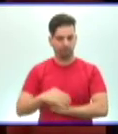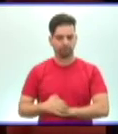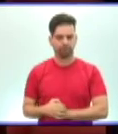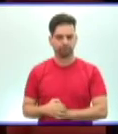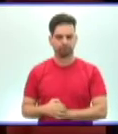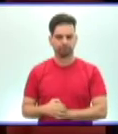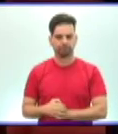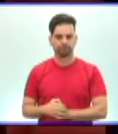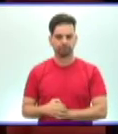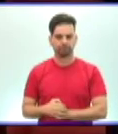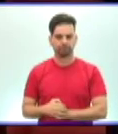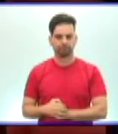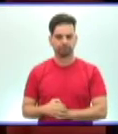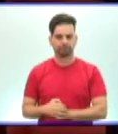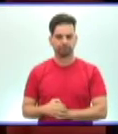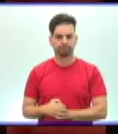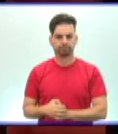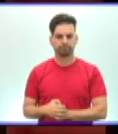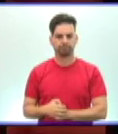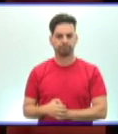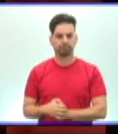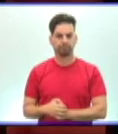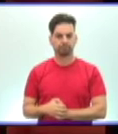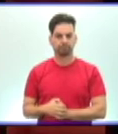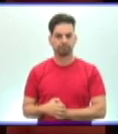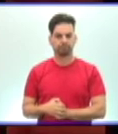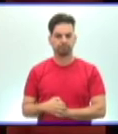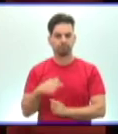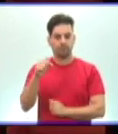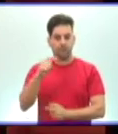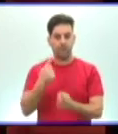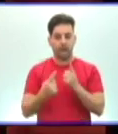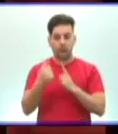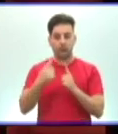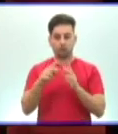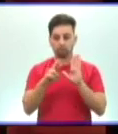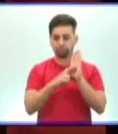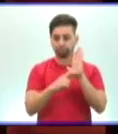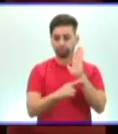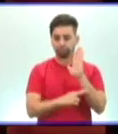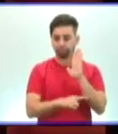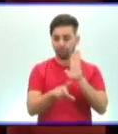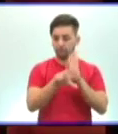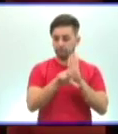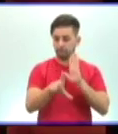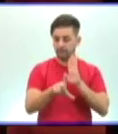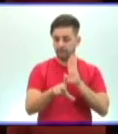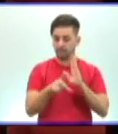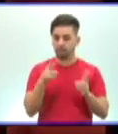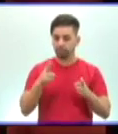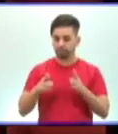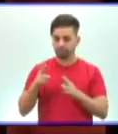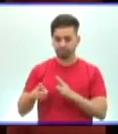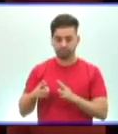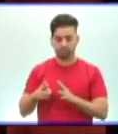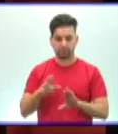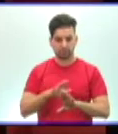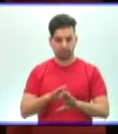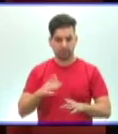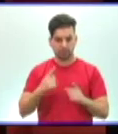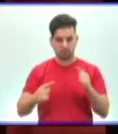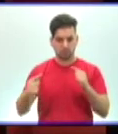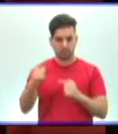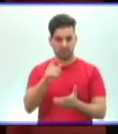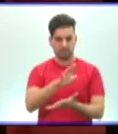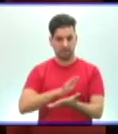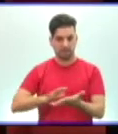y mitigación al cambio climático. Un grupo de medidas se están tomando ya en los principales polos turísticos, los